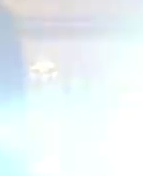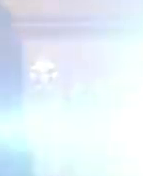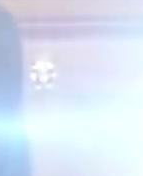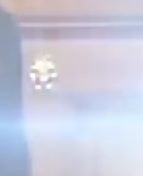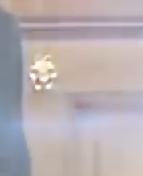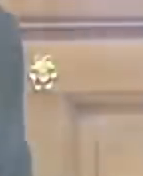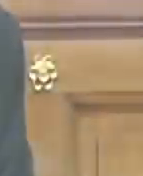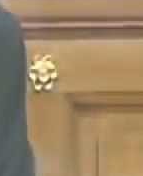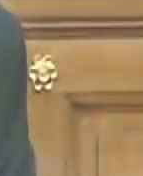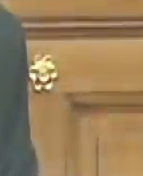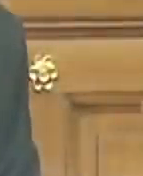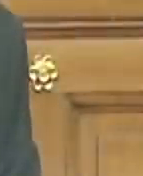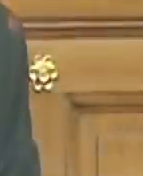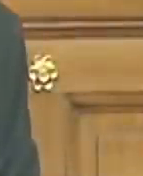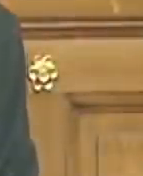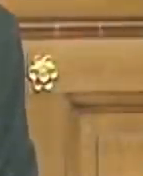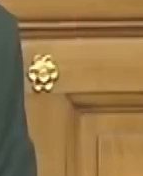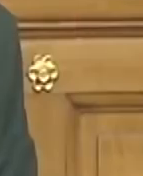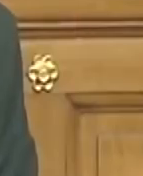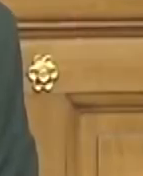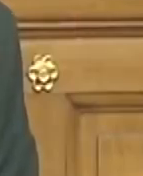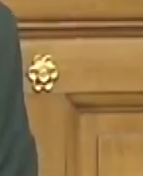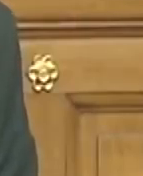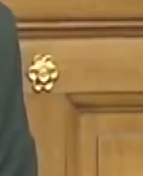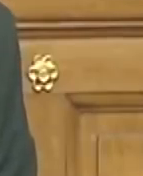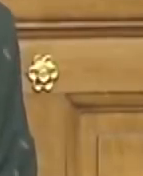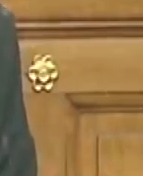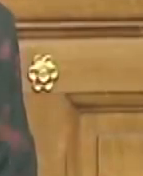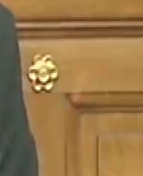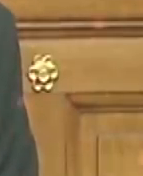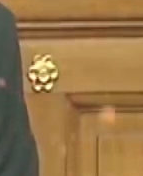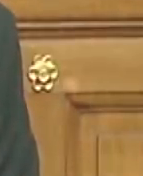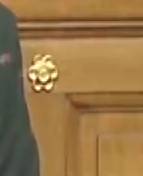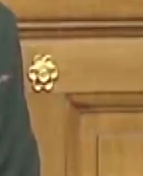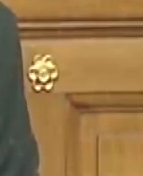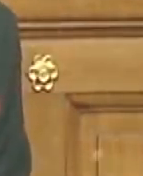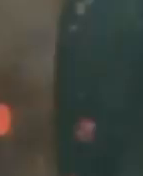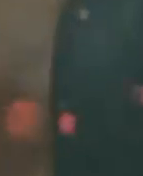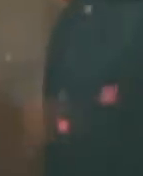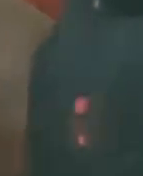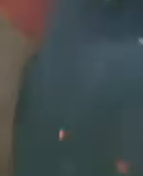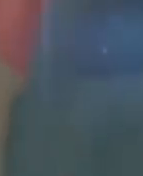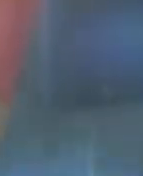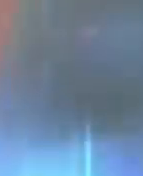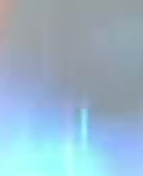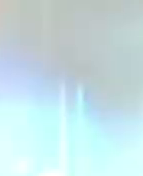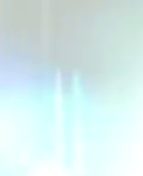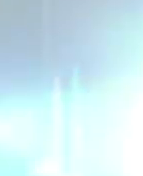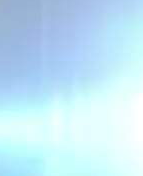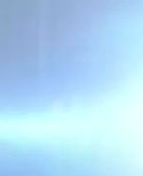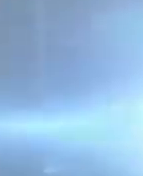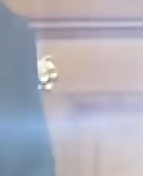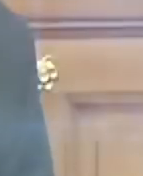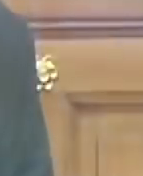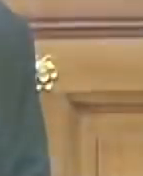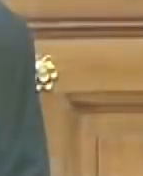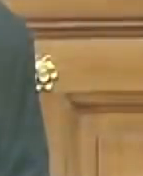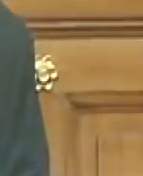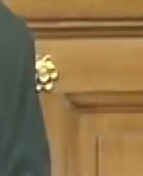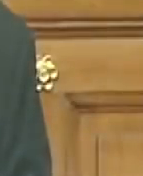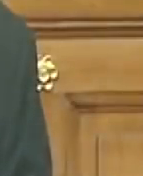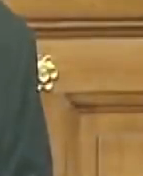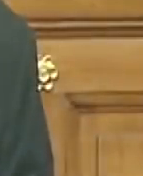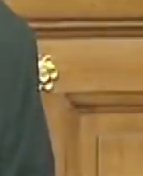lugar a duda estamos en una etapa de transición al socialismo en nuestro proyecto nosotros estamos